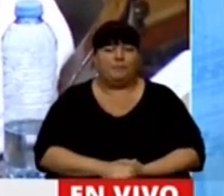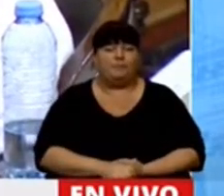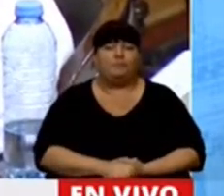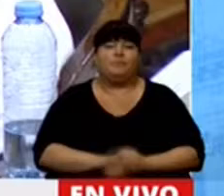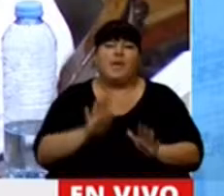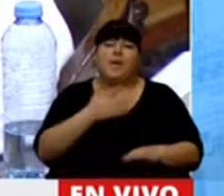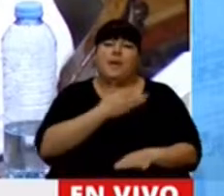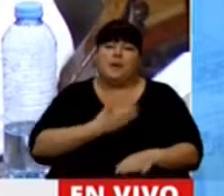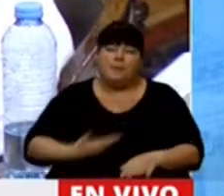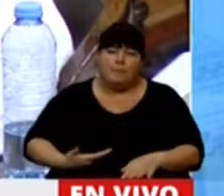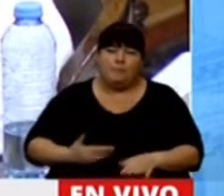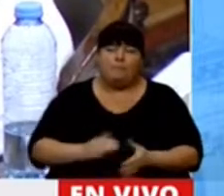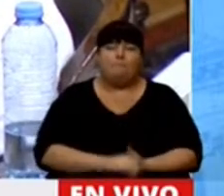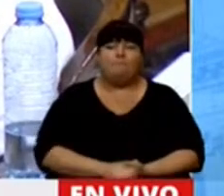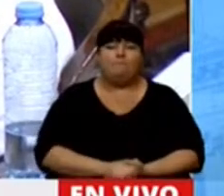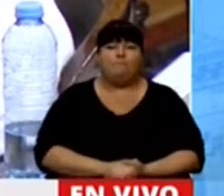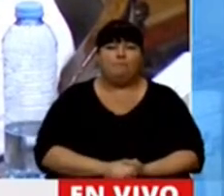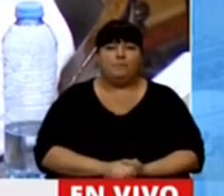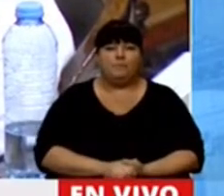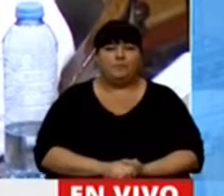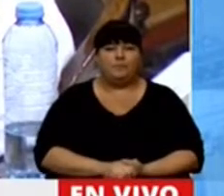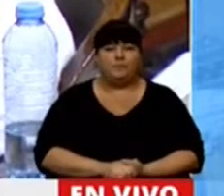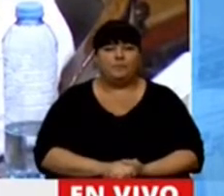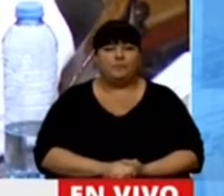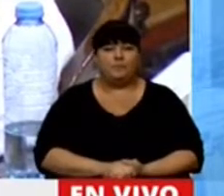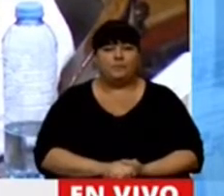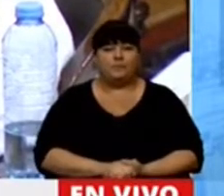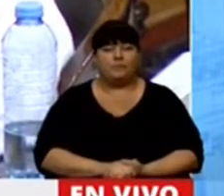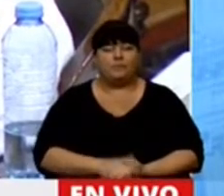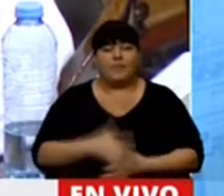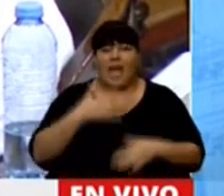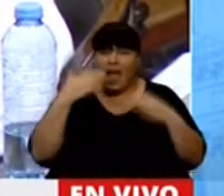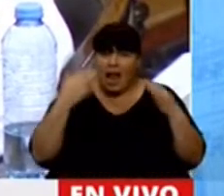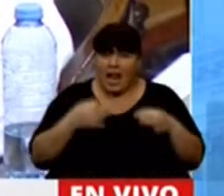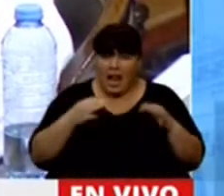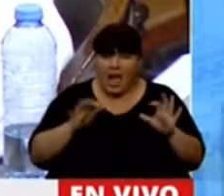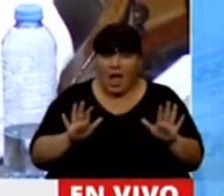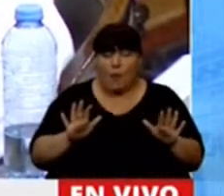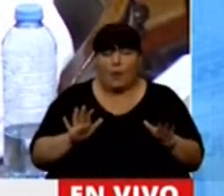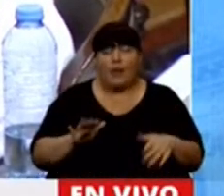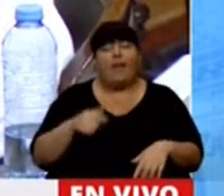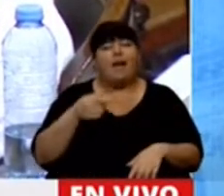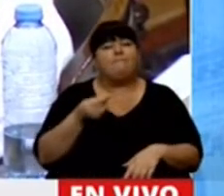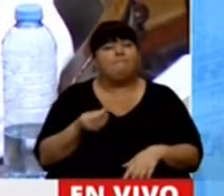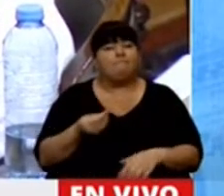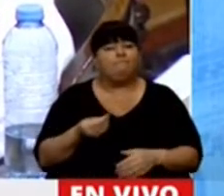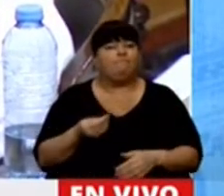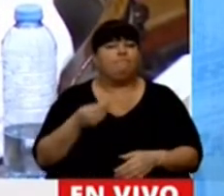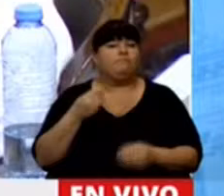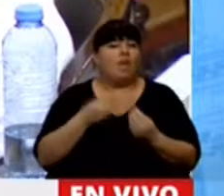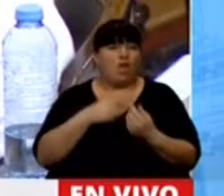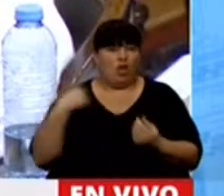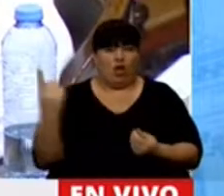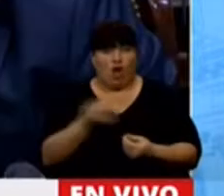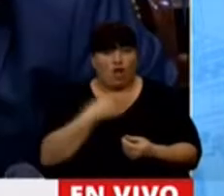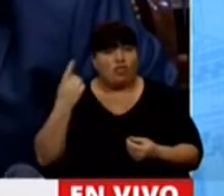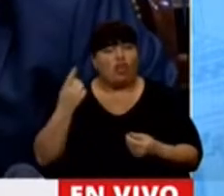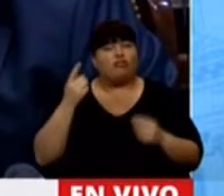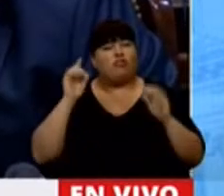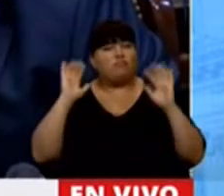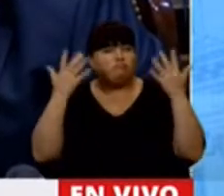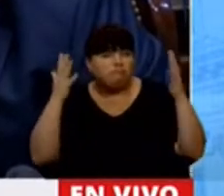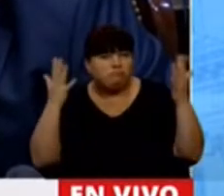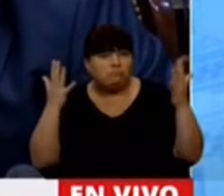Señor presidente, la verdad es que muchas de nosotras